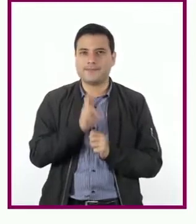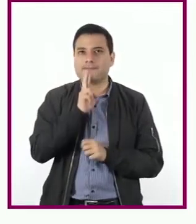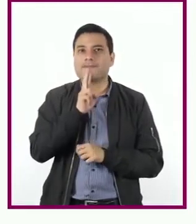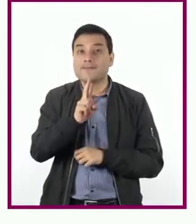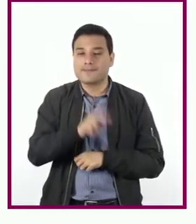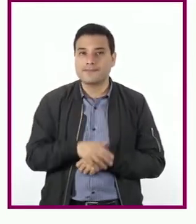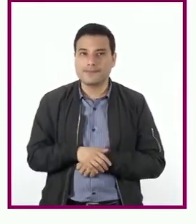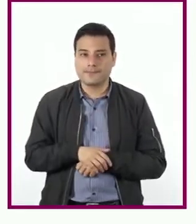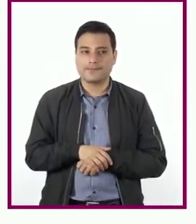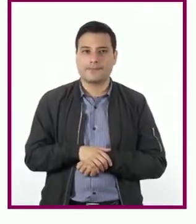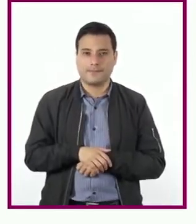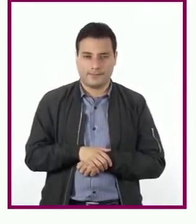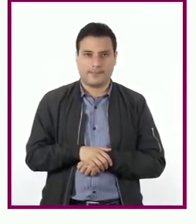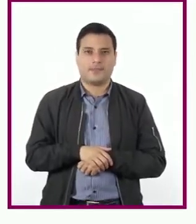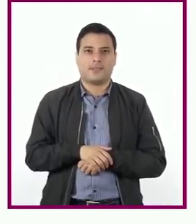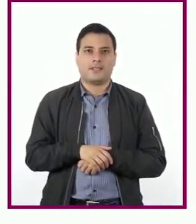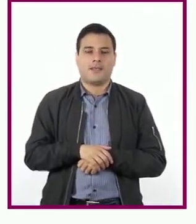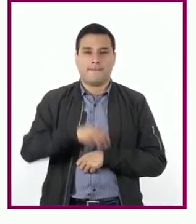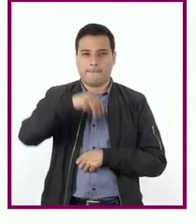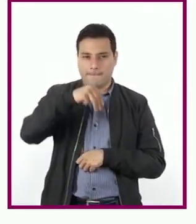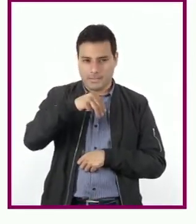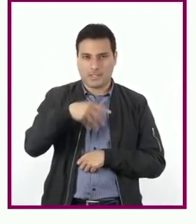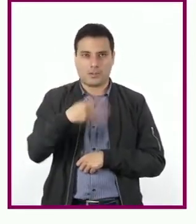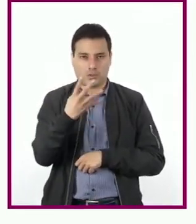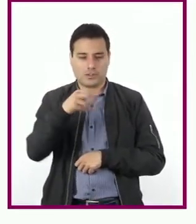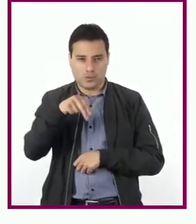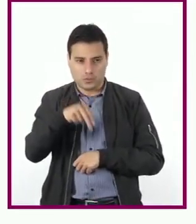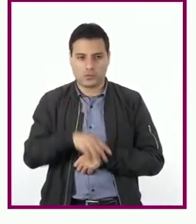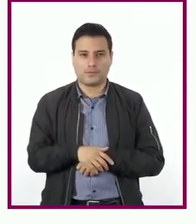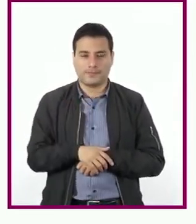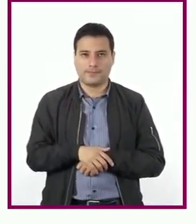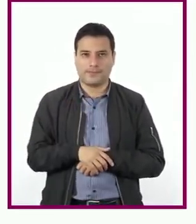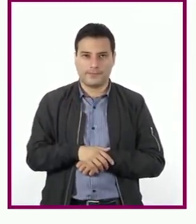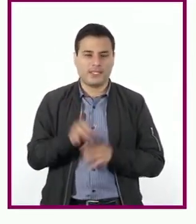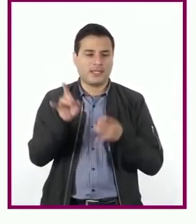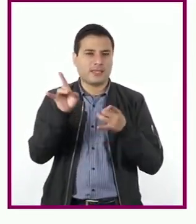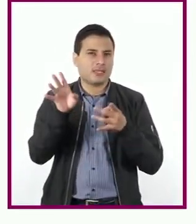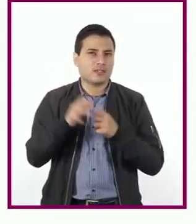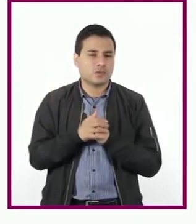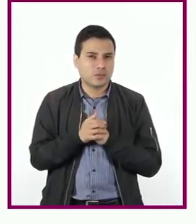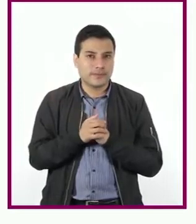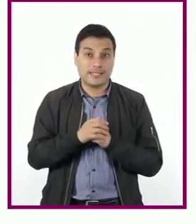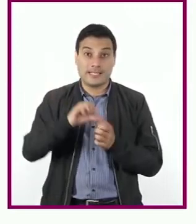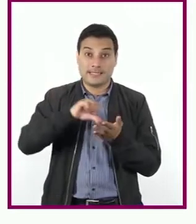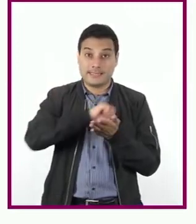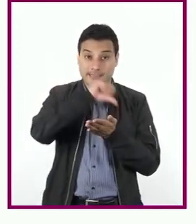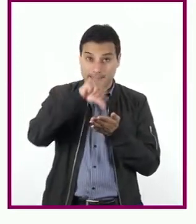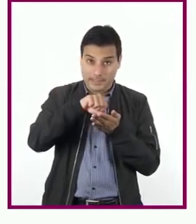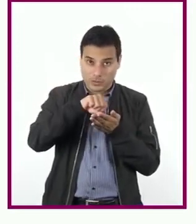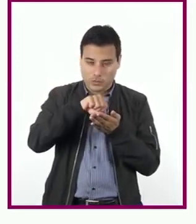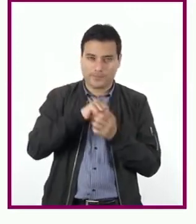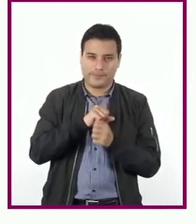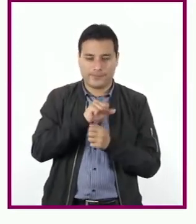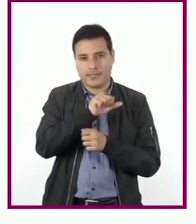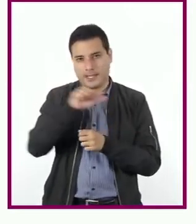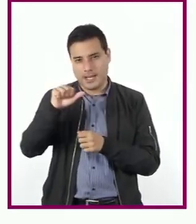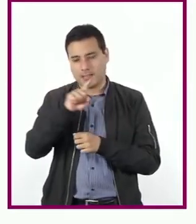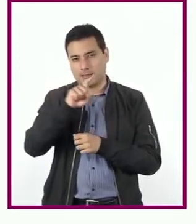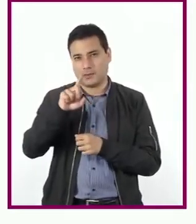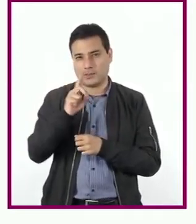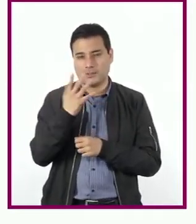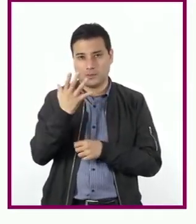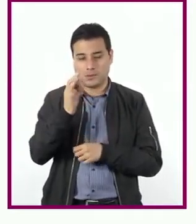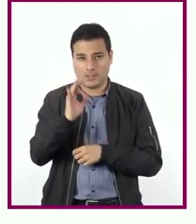son: magnitud es igual a 14 newtons con una dirección desde el centro o vértice hacia